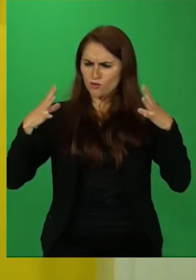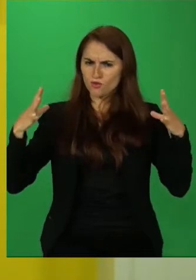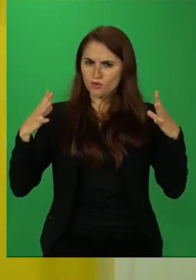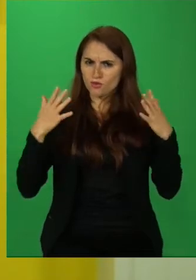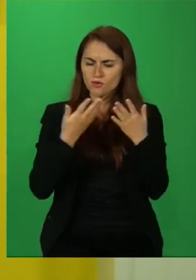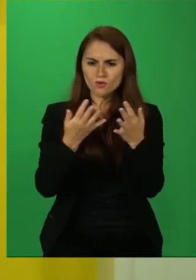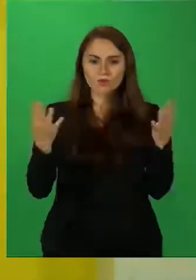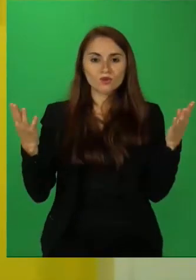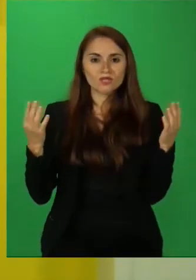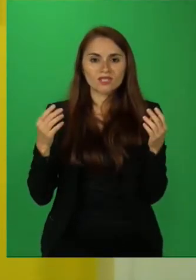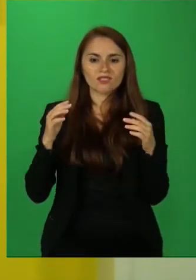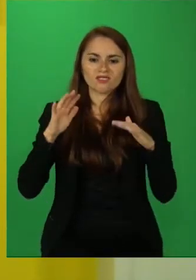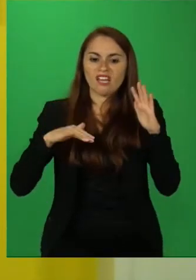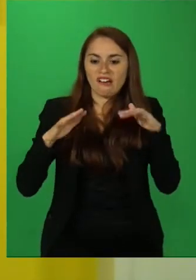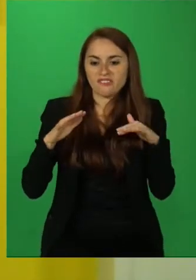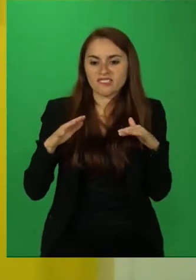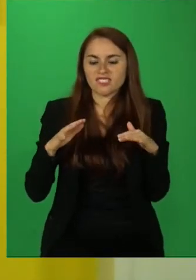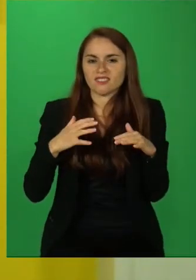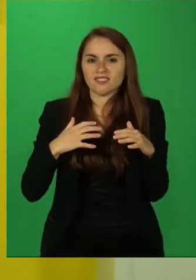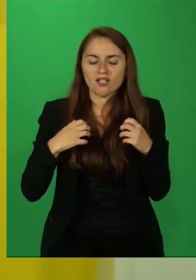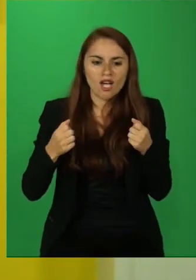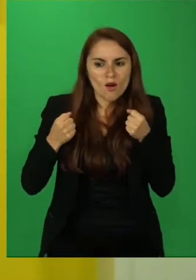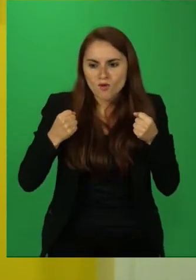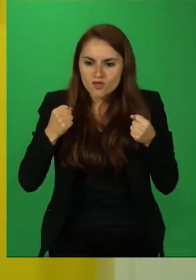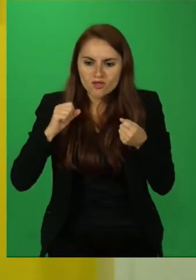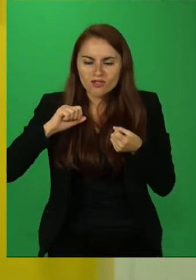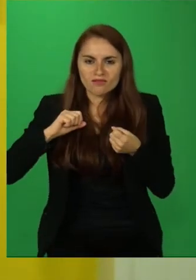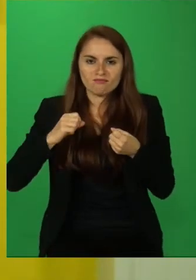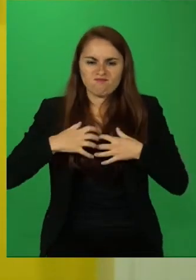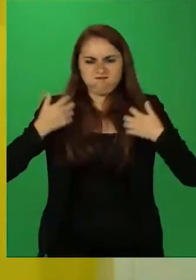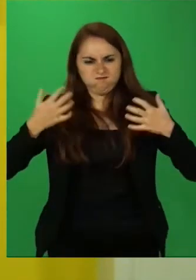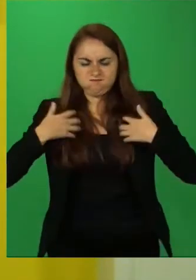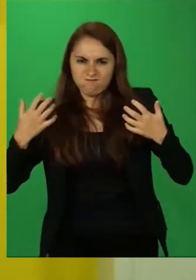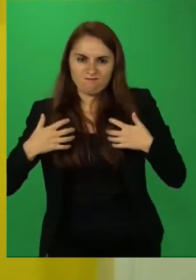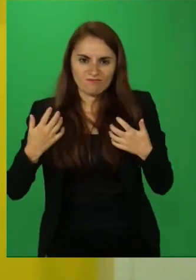caldo de cultivo para que se vuelvan violentos. Y me dijeron,